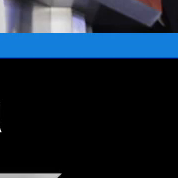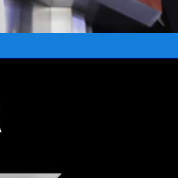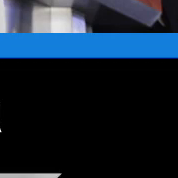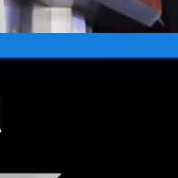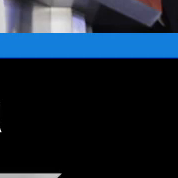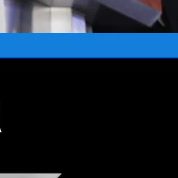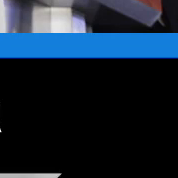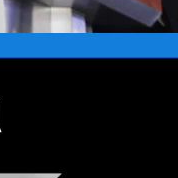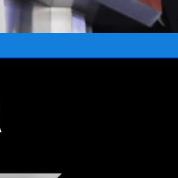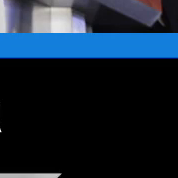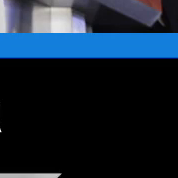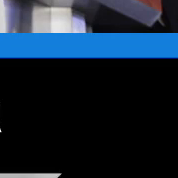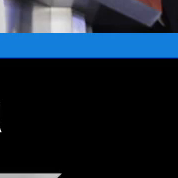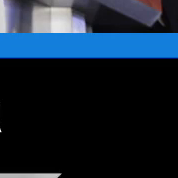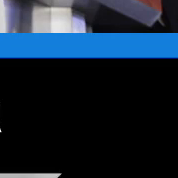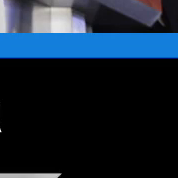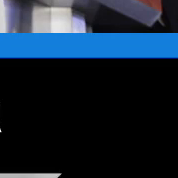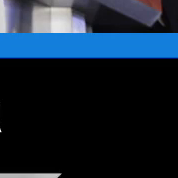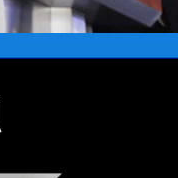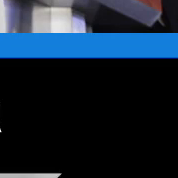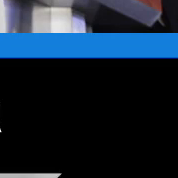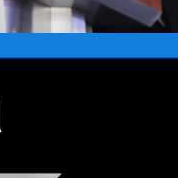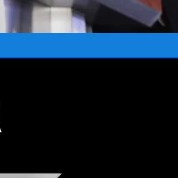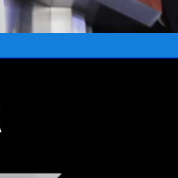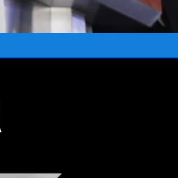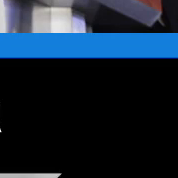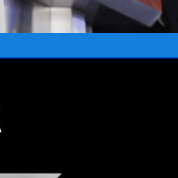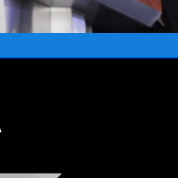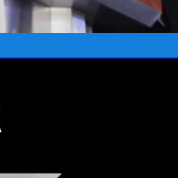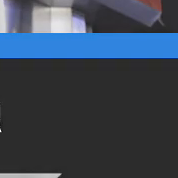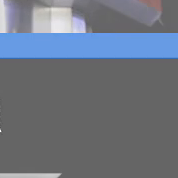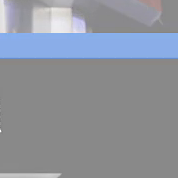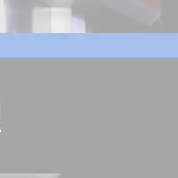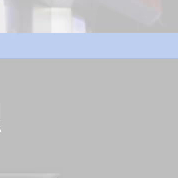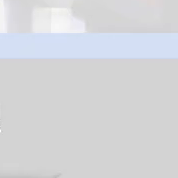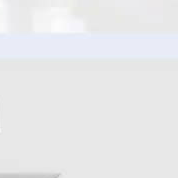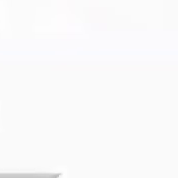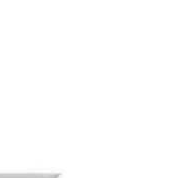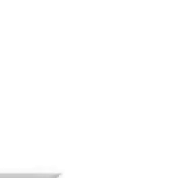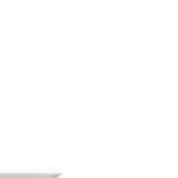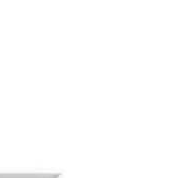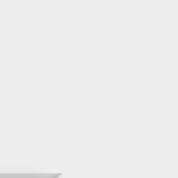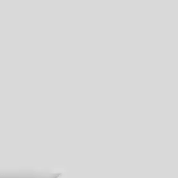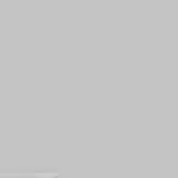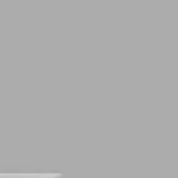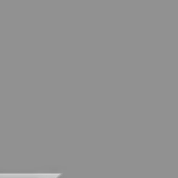Ya estás informado. No olvides darle like a este video, comparte y suscríbete a Escucha Diario.